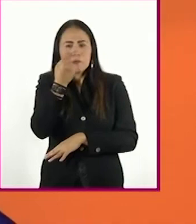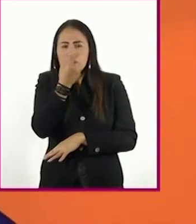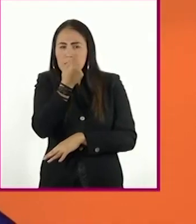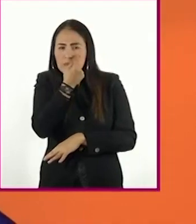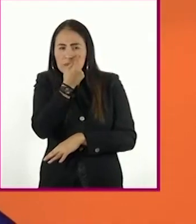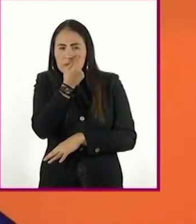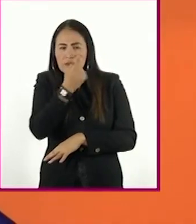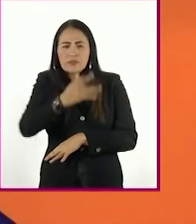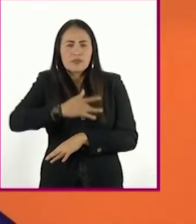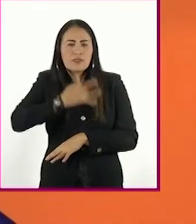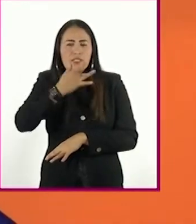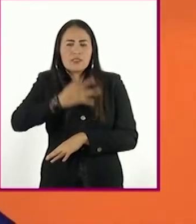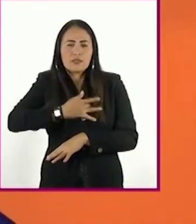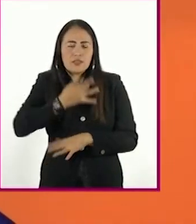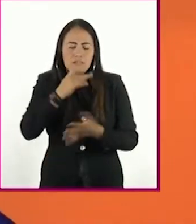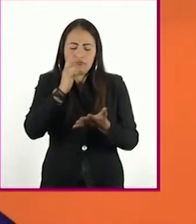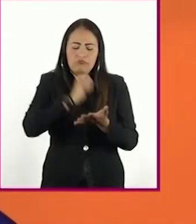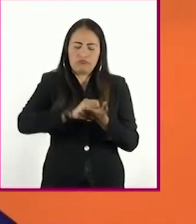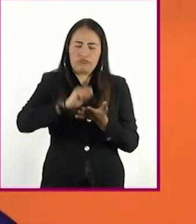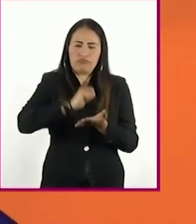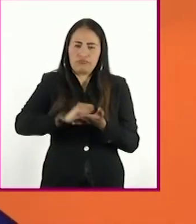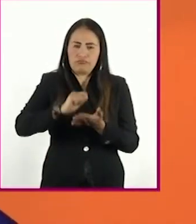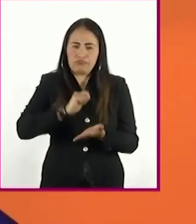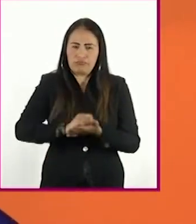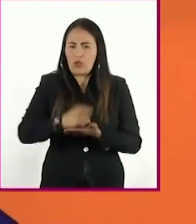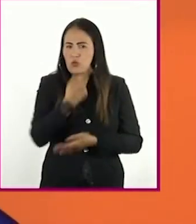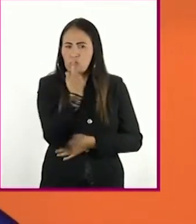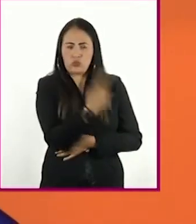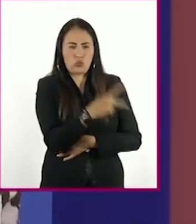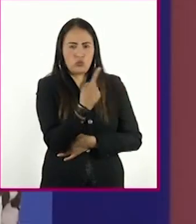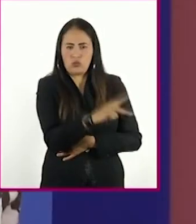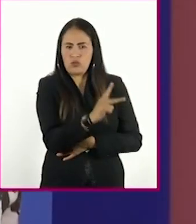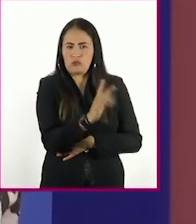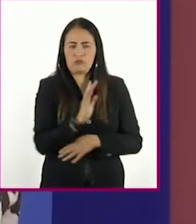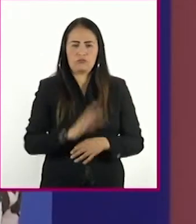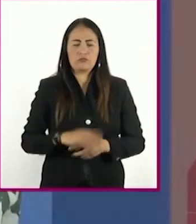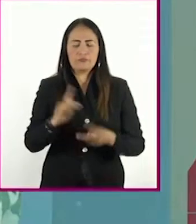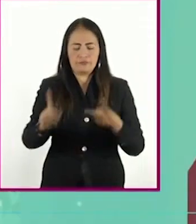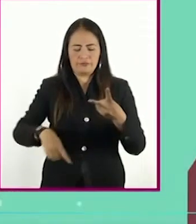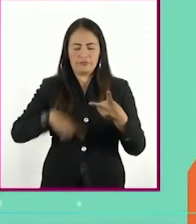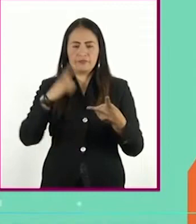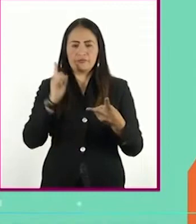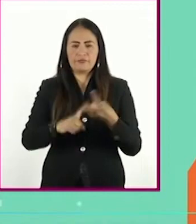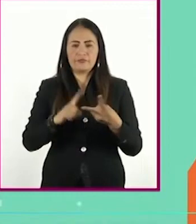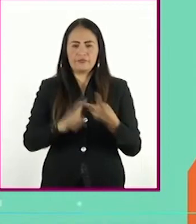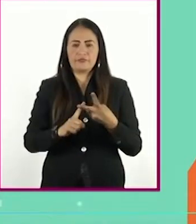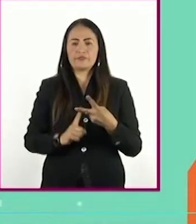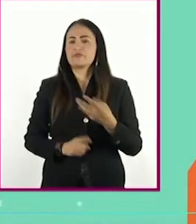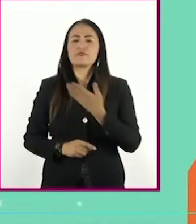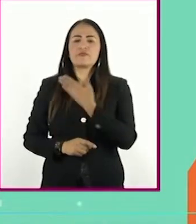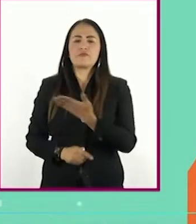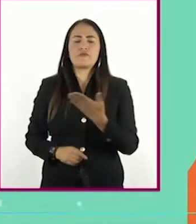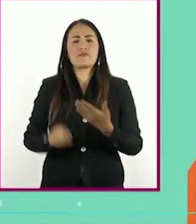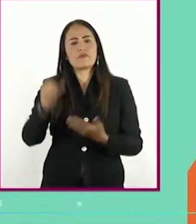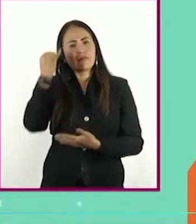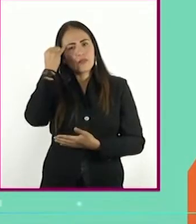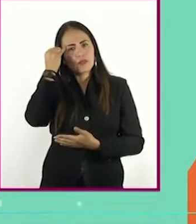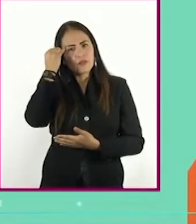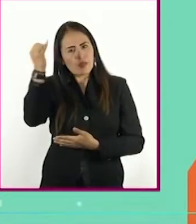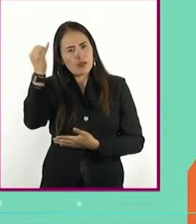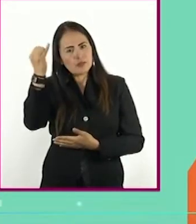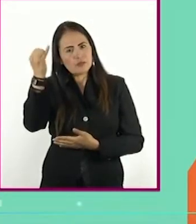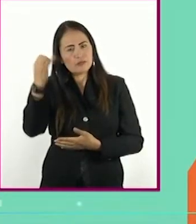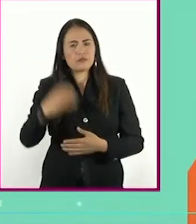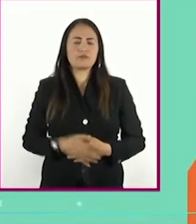se habla de ellos y la perspectiva desde la que se trata. 2. Discursos ideológicos. Aunque parezca